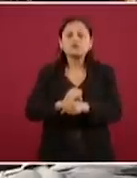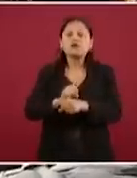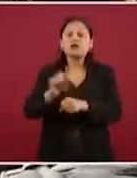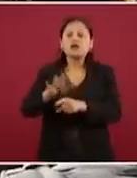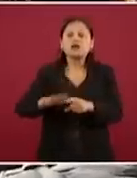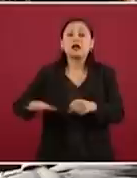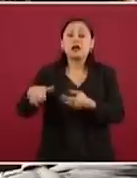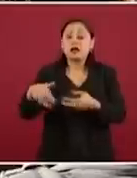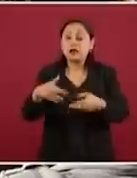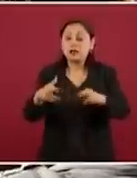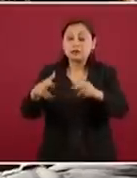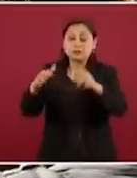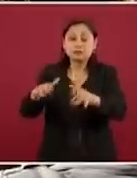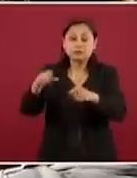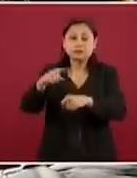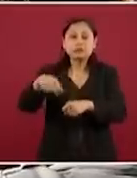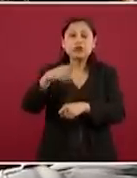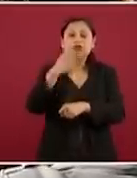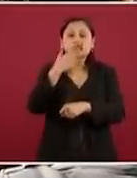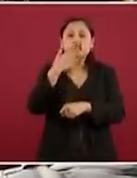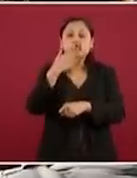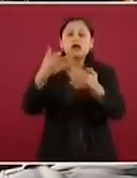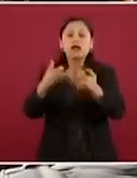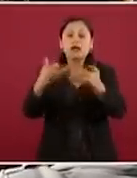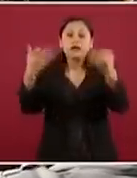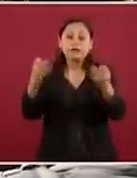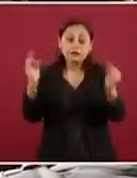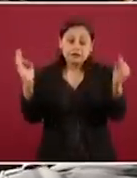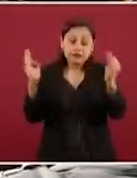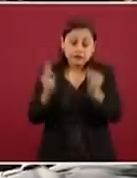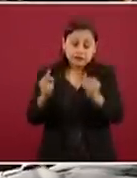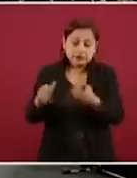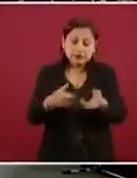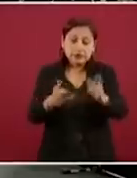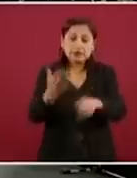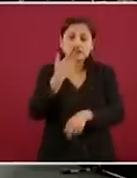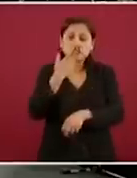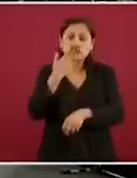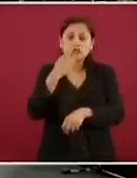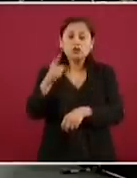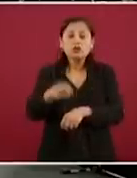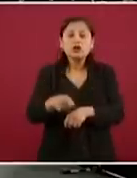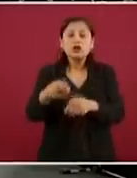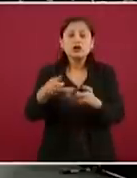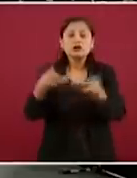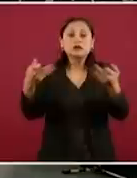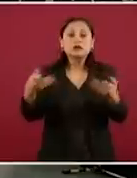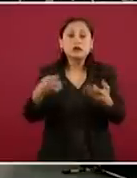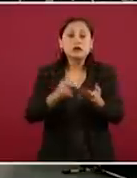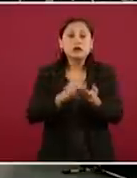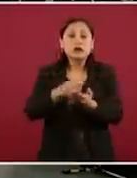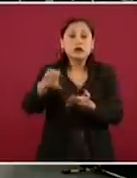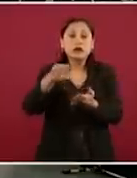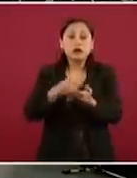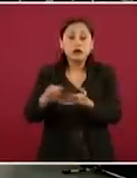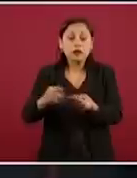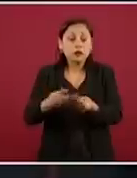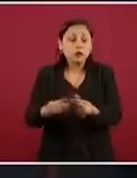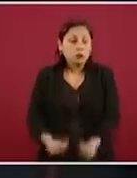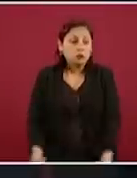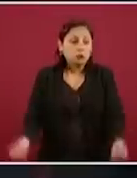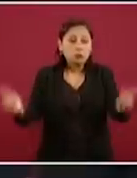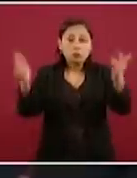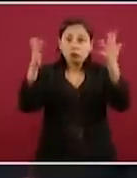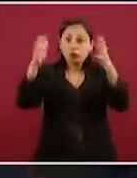y las tierras que están alrededor del río Sonora, el río Avispe, pues se las llevó el río. Entonces, pues la gente